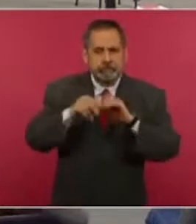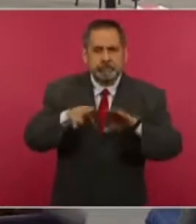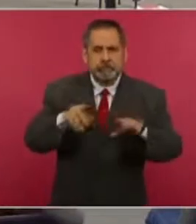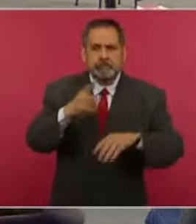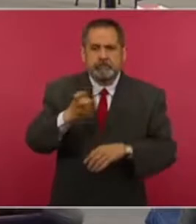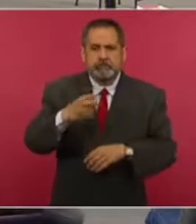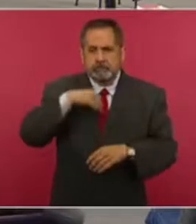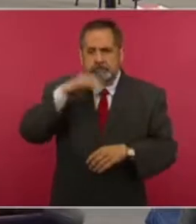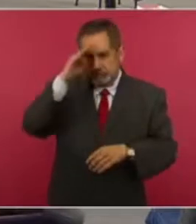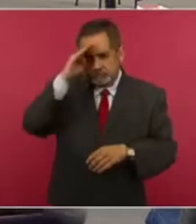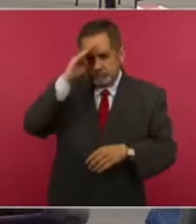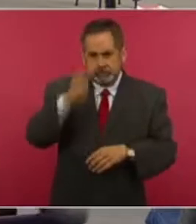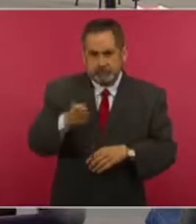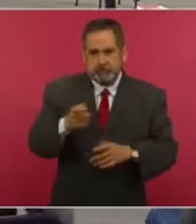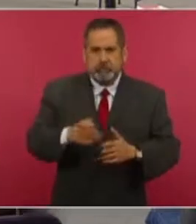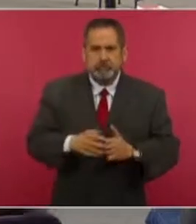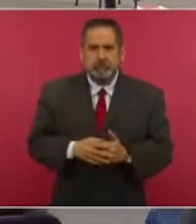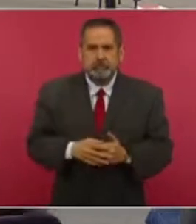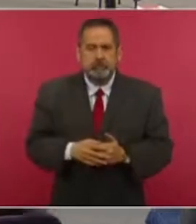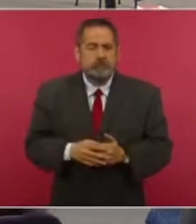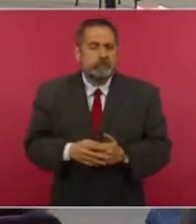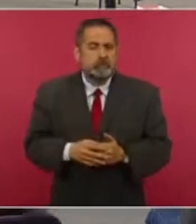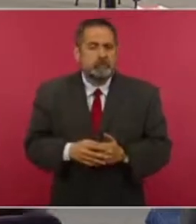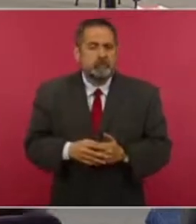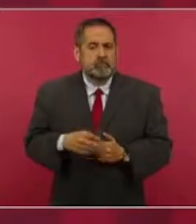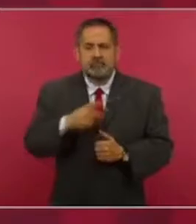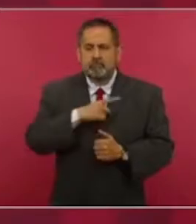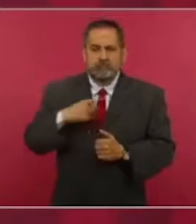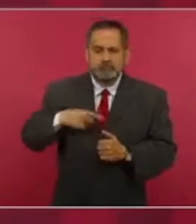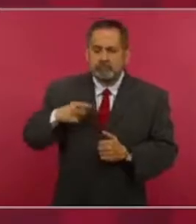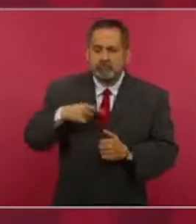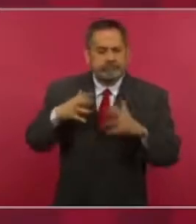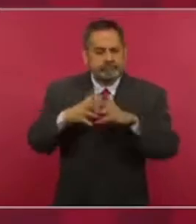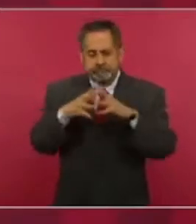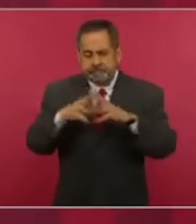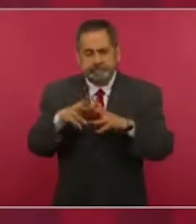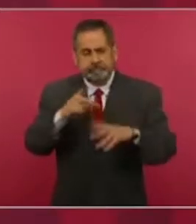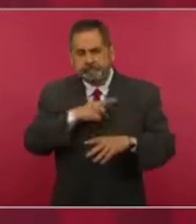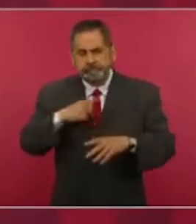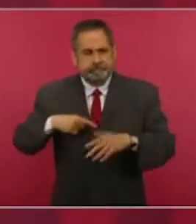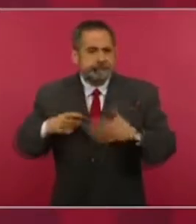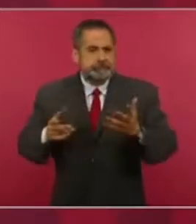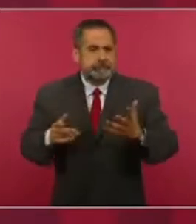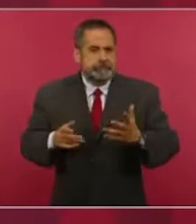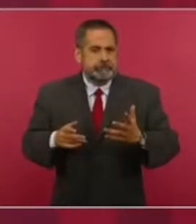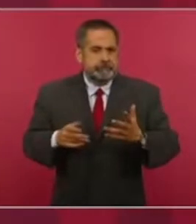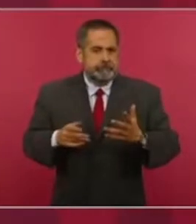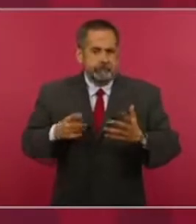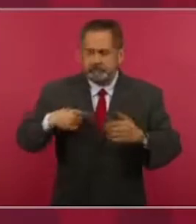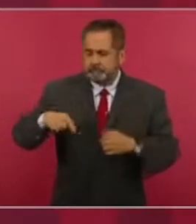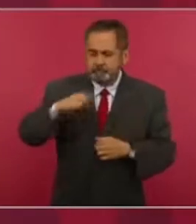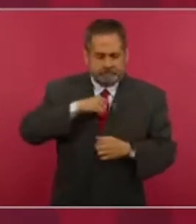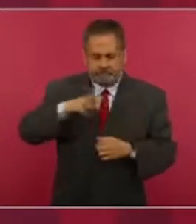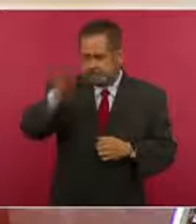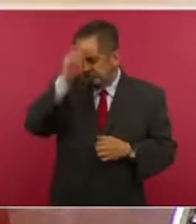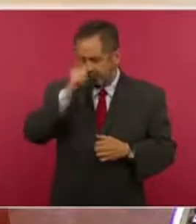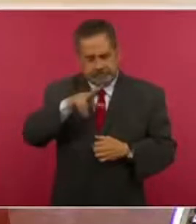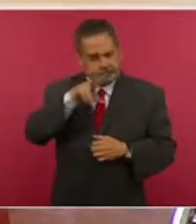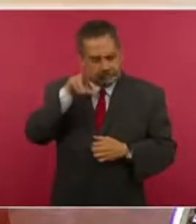consideramos que no debe haber guerras, estamos en contra de las